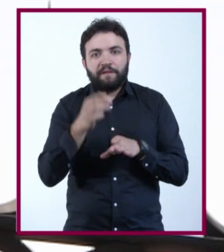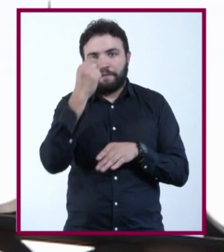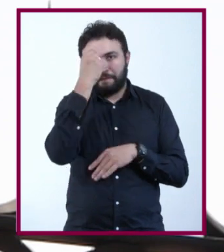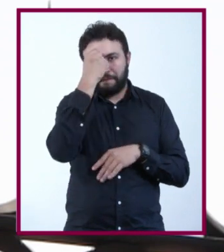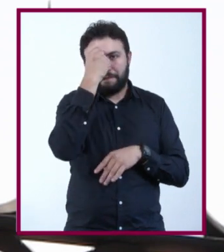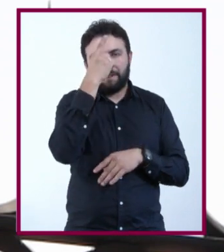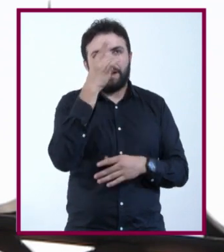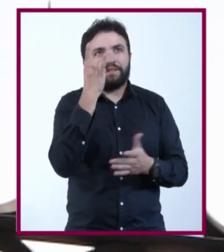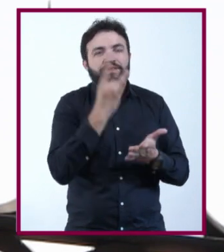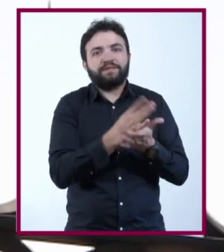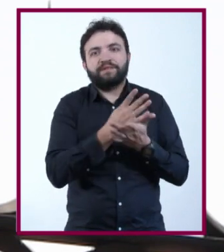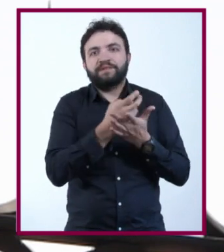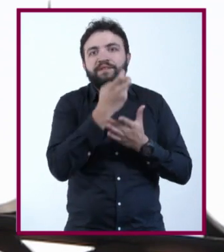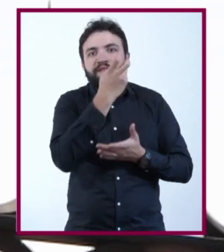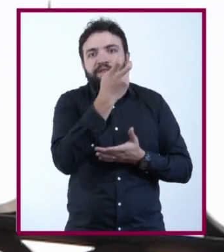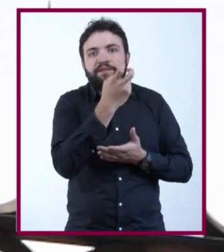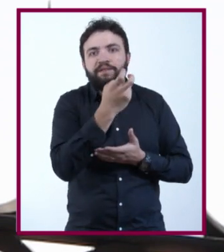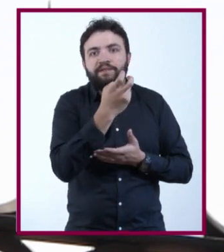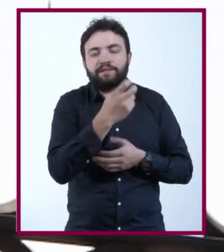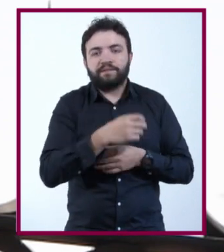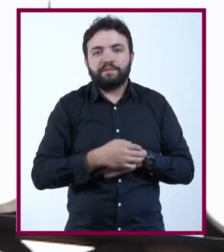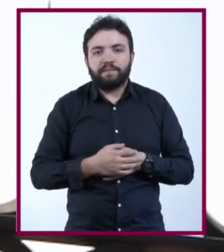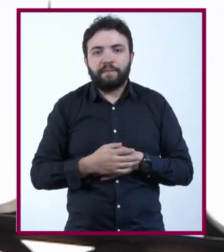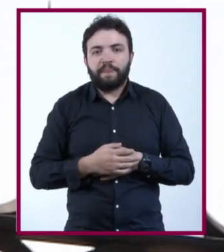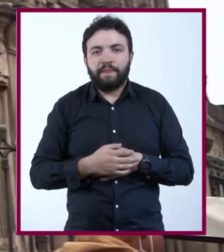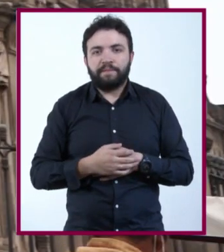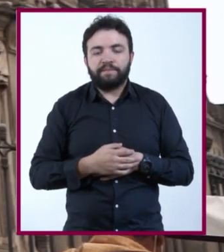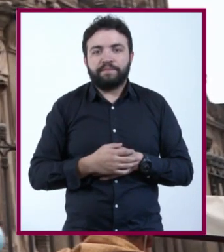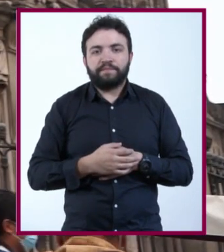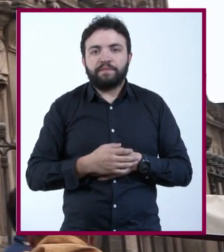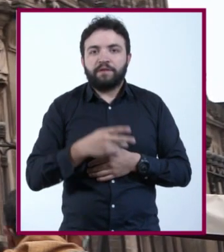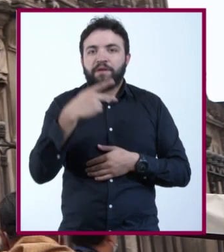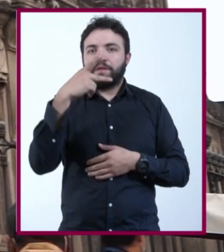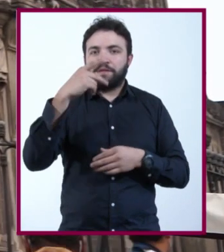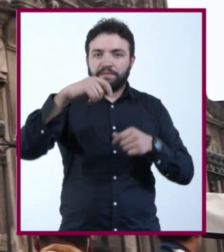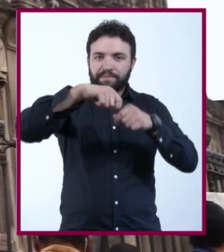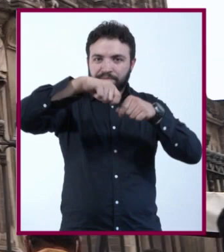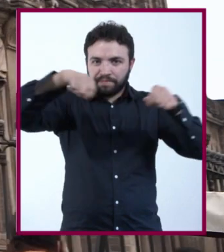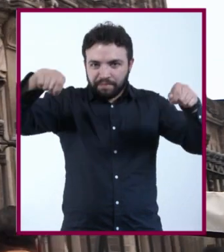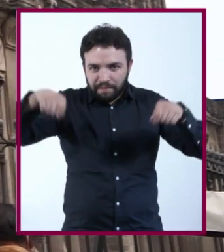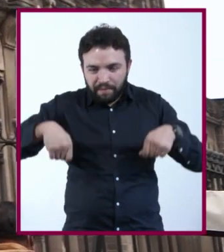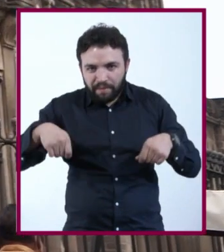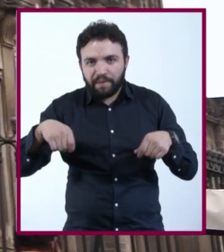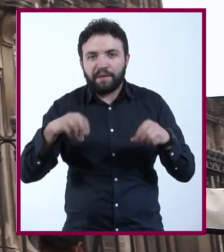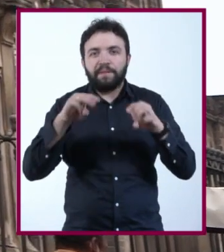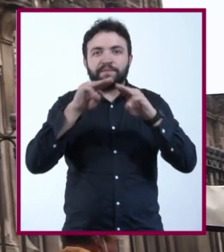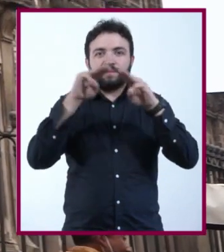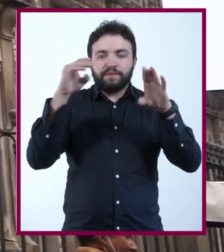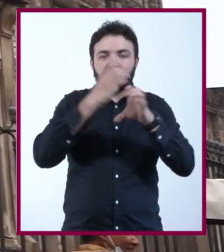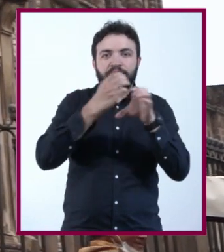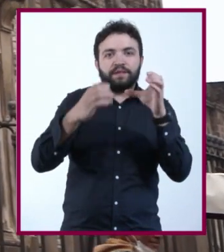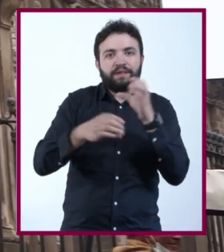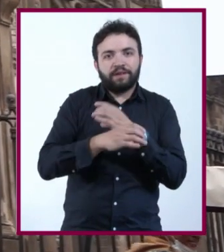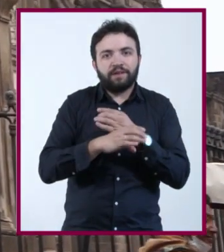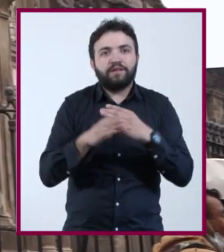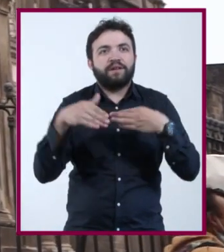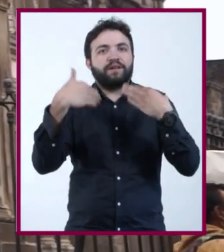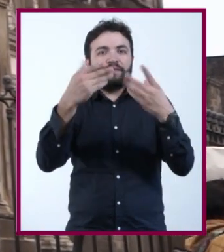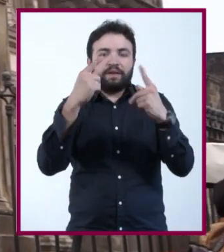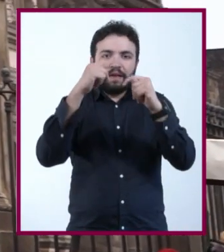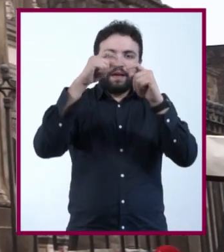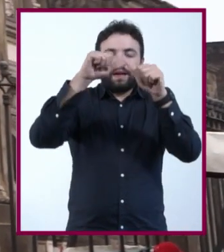pues, fácilmente distinguible. El trazado es renacentista, las fachadas principales